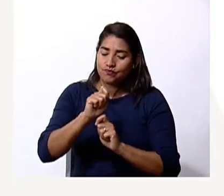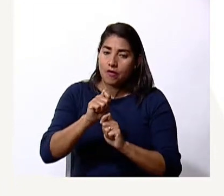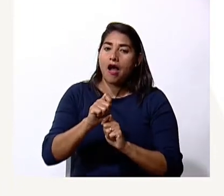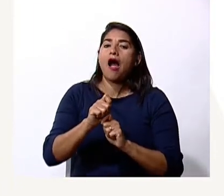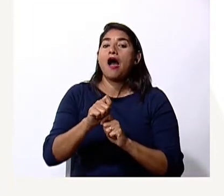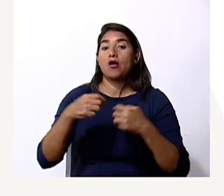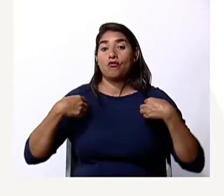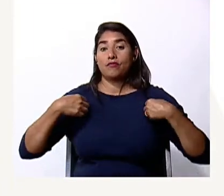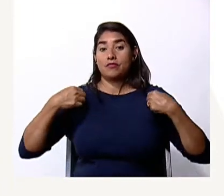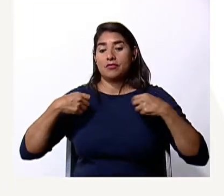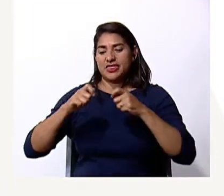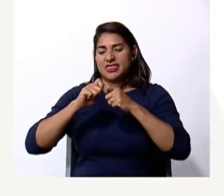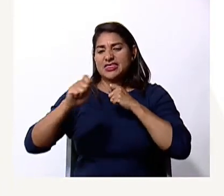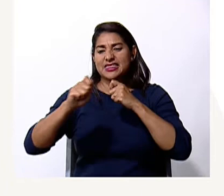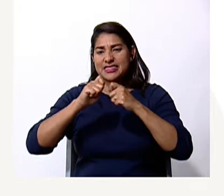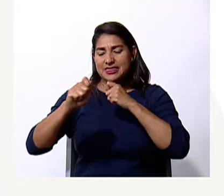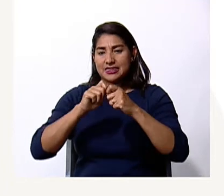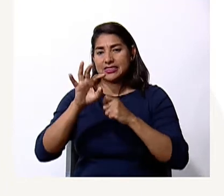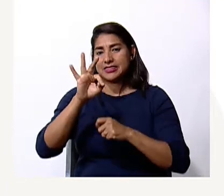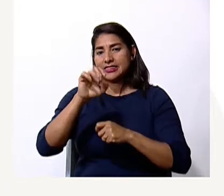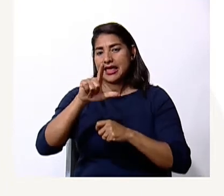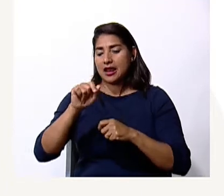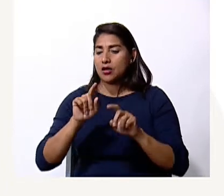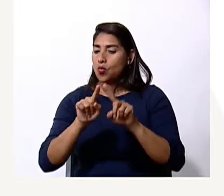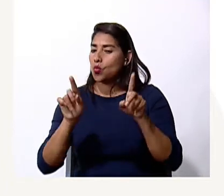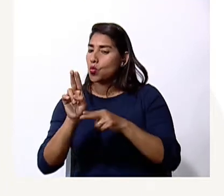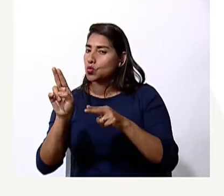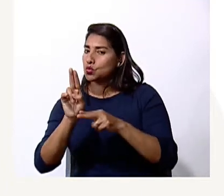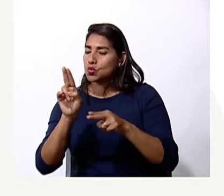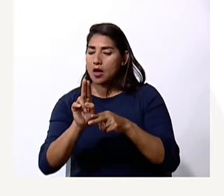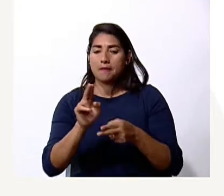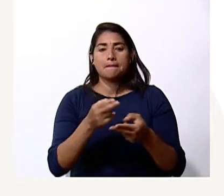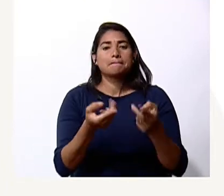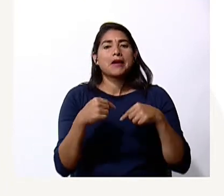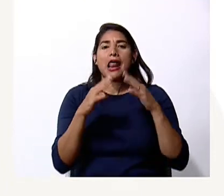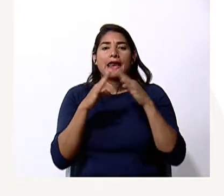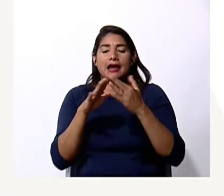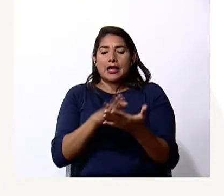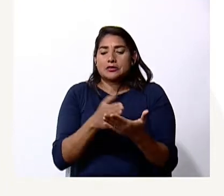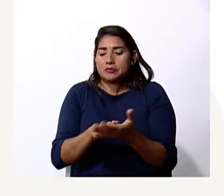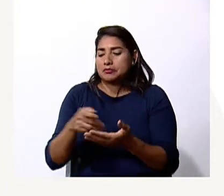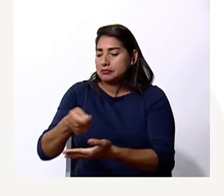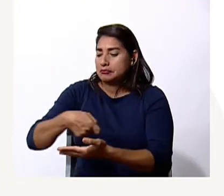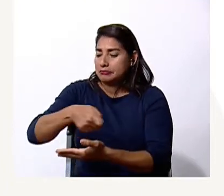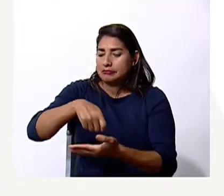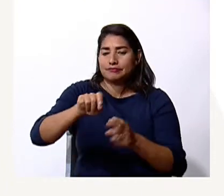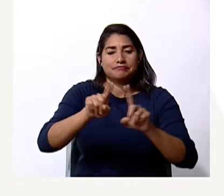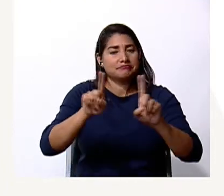telas y utensilios de uso doméstico.